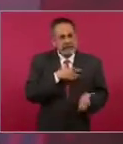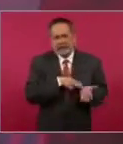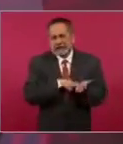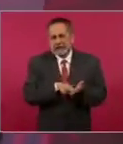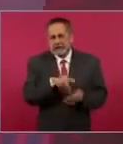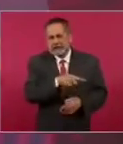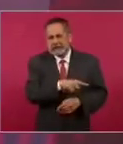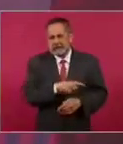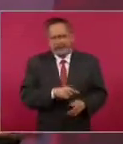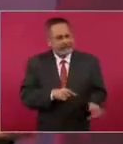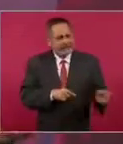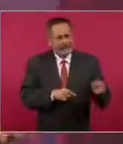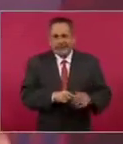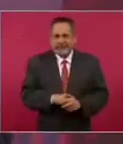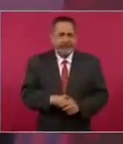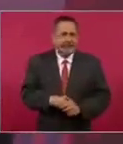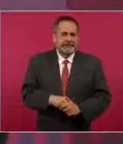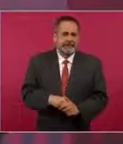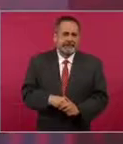Es una